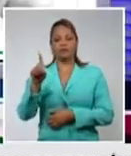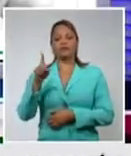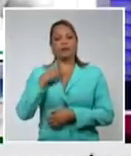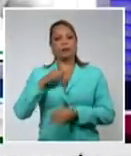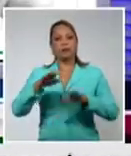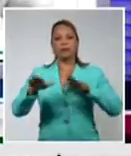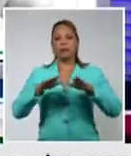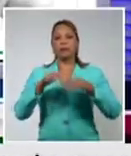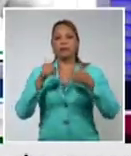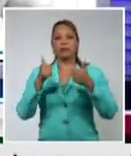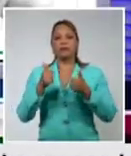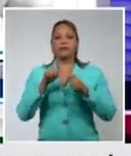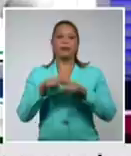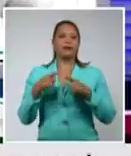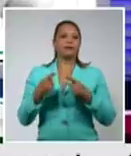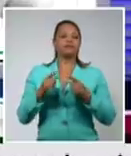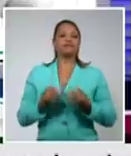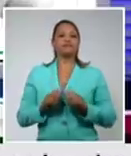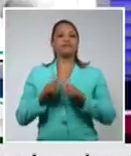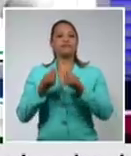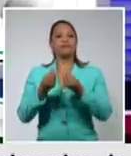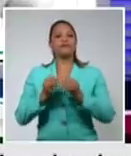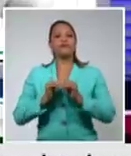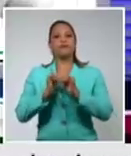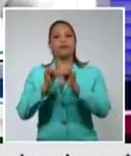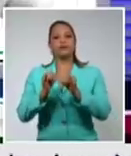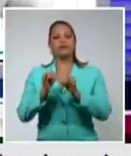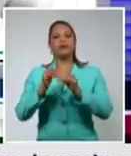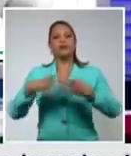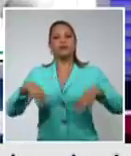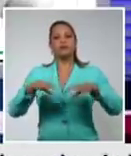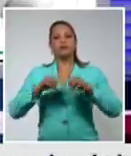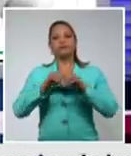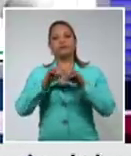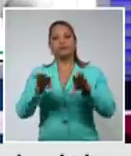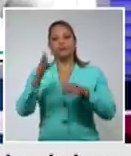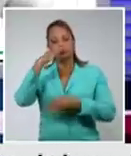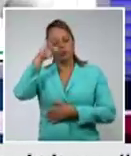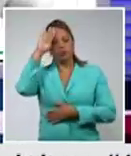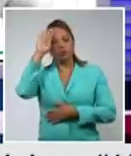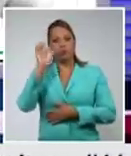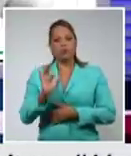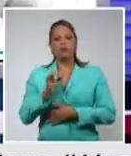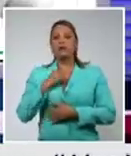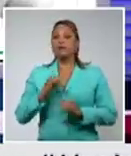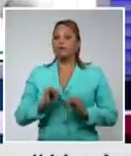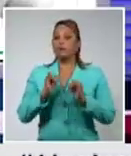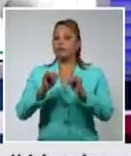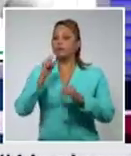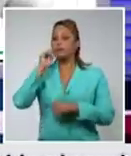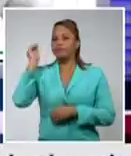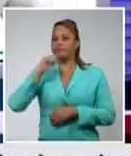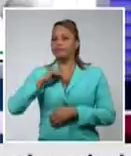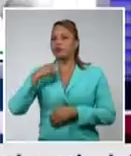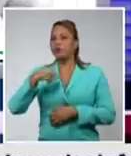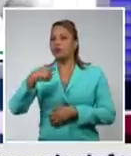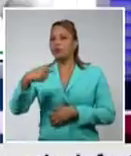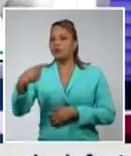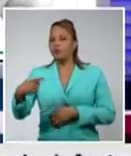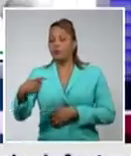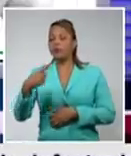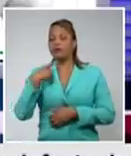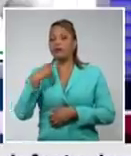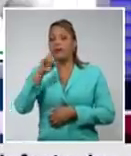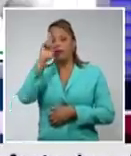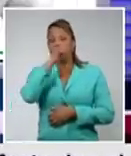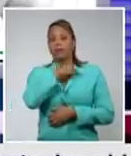la actualización sobre la situación epidemiológica de nuestro país. Información que, como es habitual, nos llega por intermedio del doctor